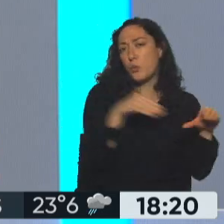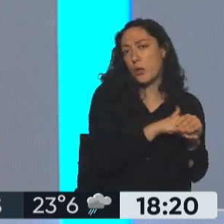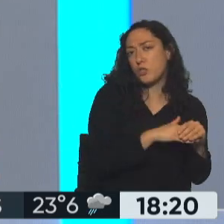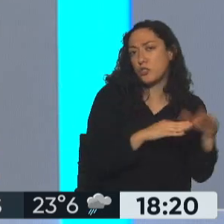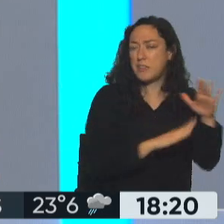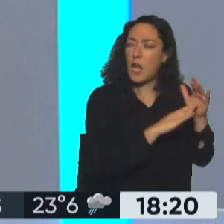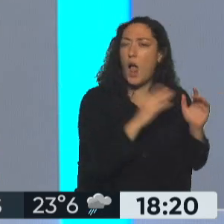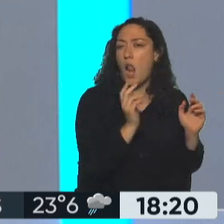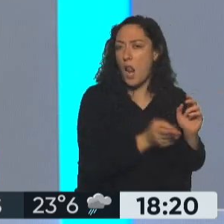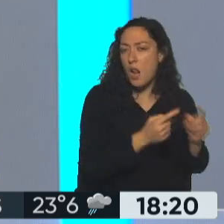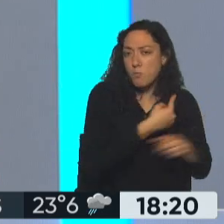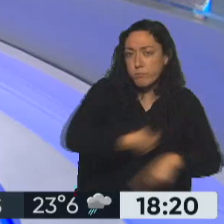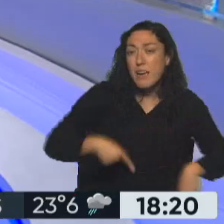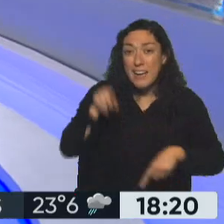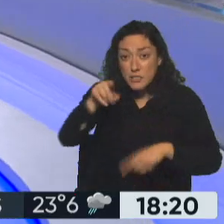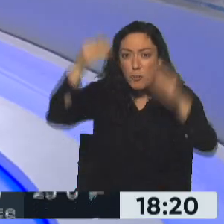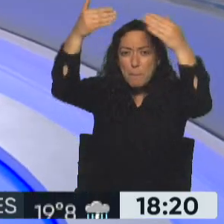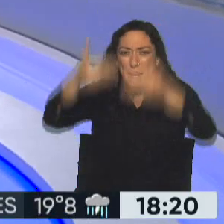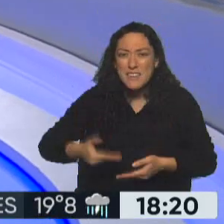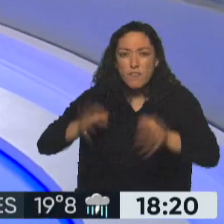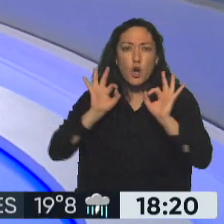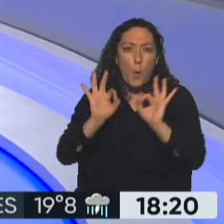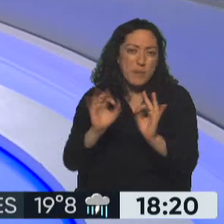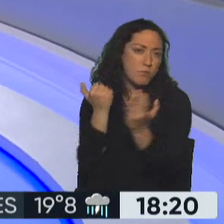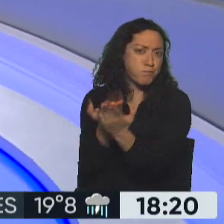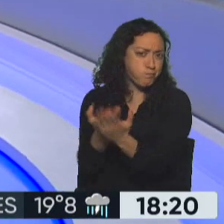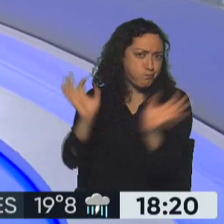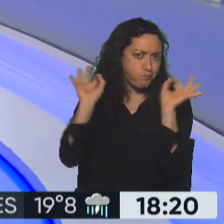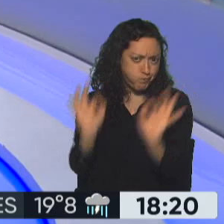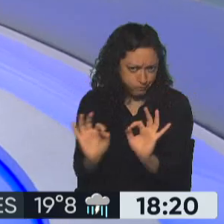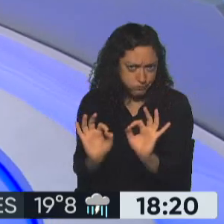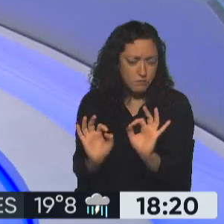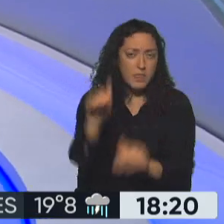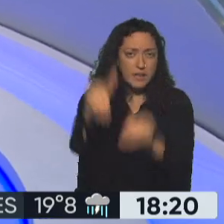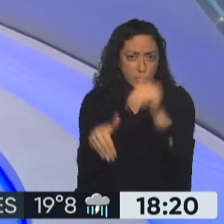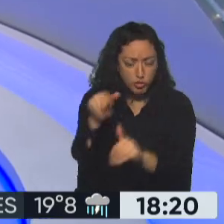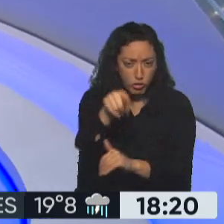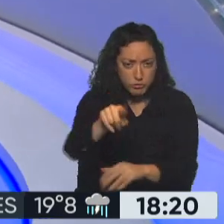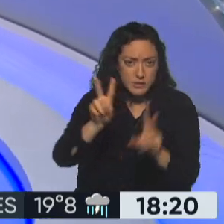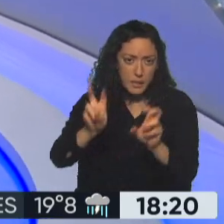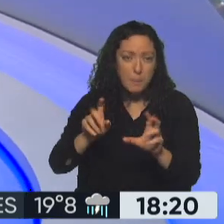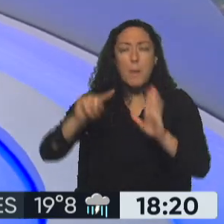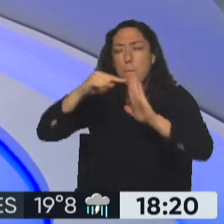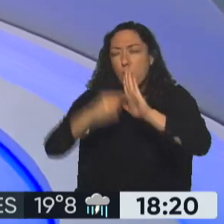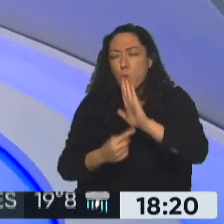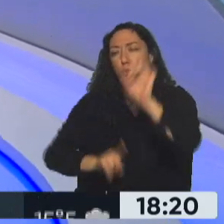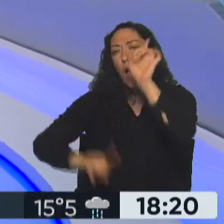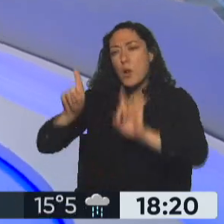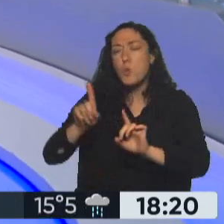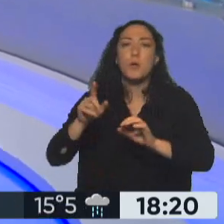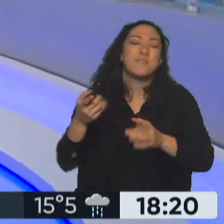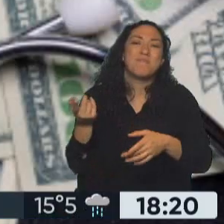Central. Bueno, está todo en la plataforma que presentaron, la plataforma electoral. Vamos a quedarnos con algunos puntos de la plataforma, no